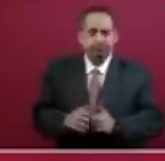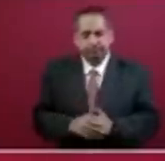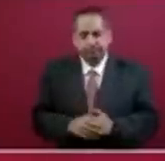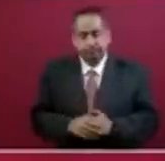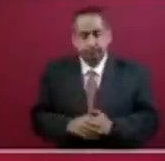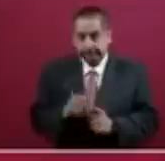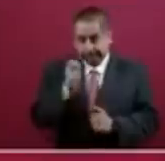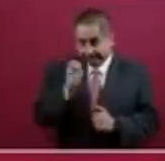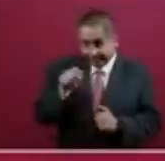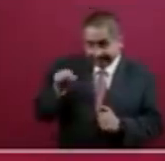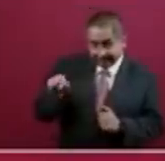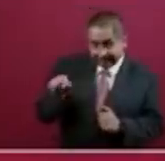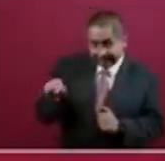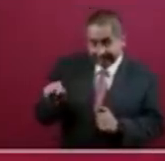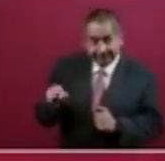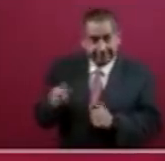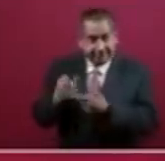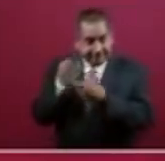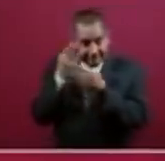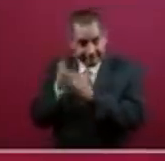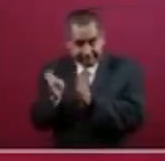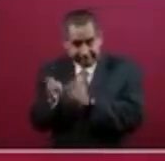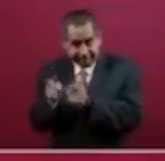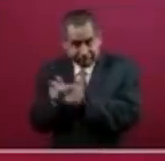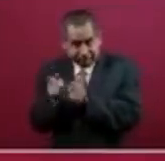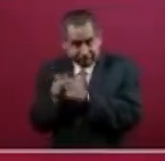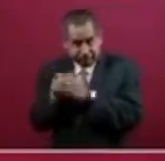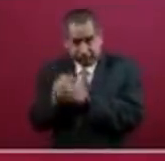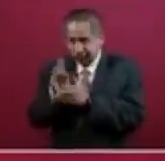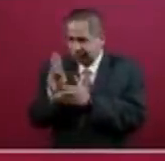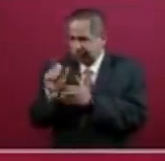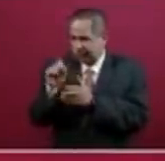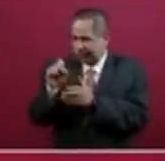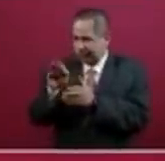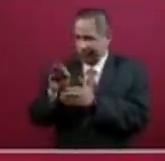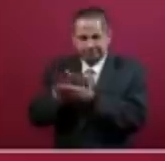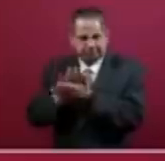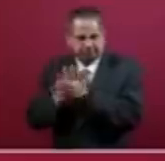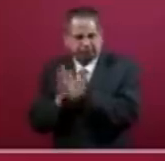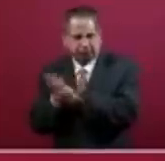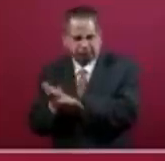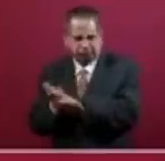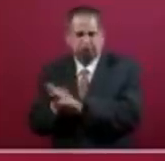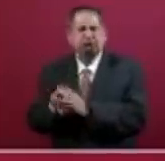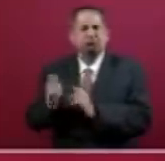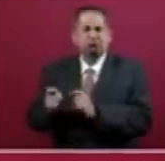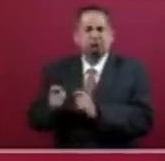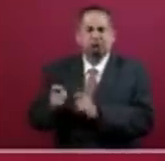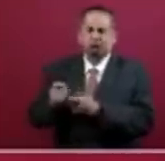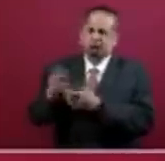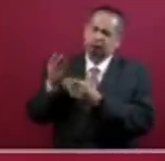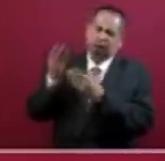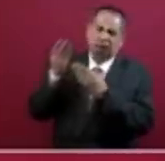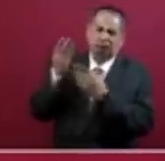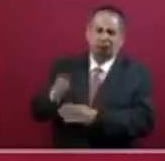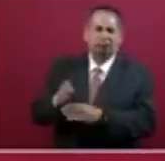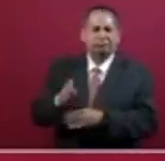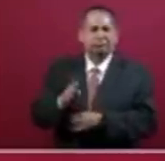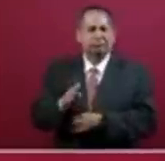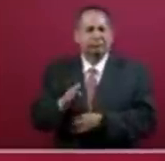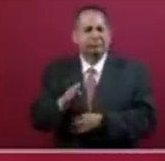Ese pequeño banco se va a convertir en el Banco del